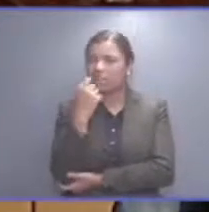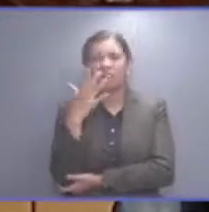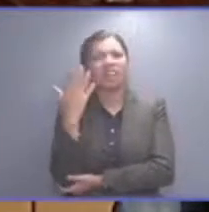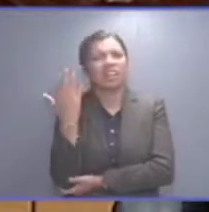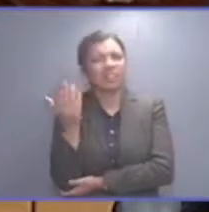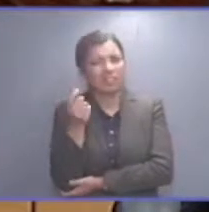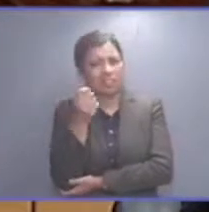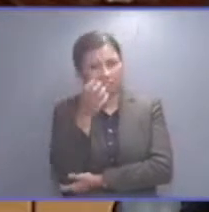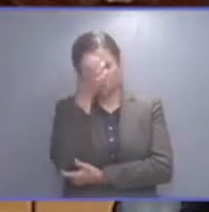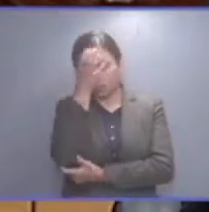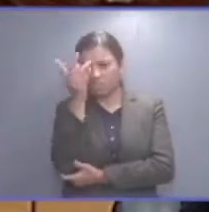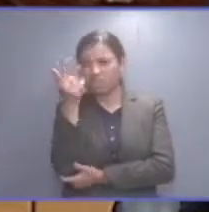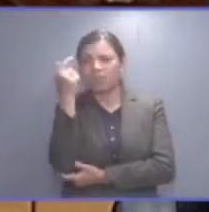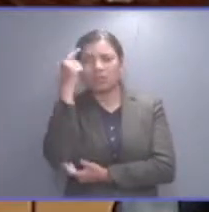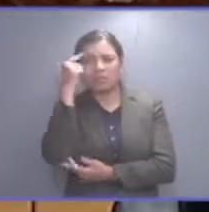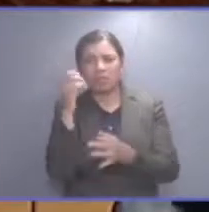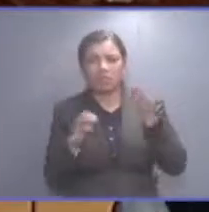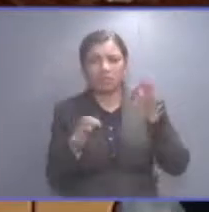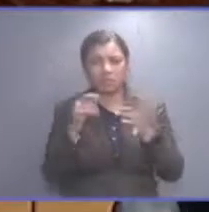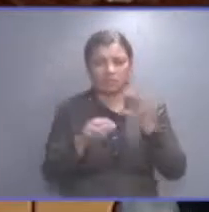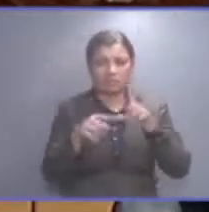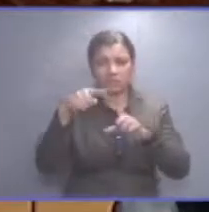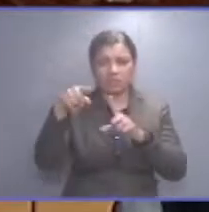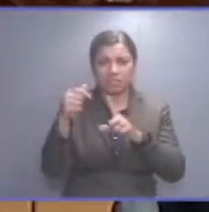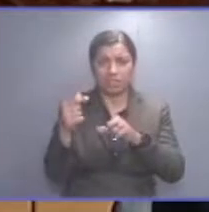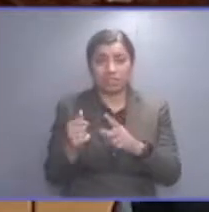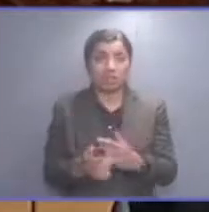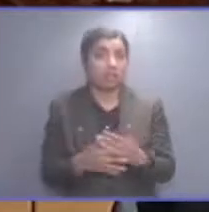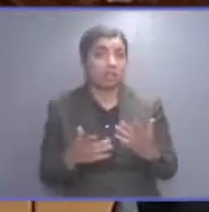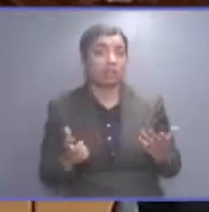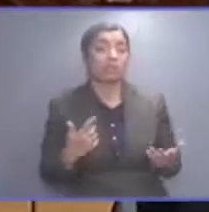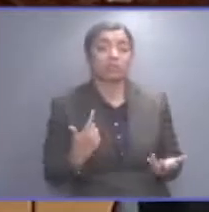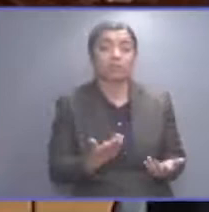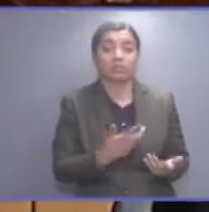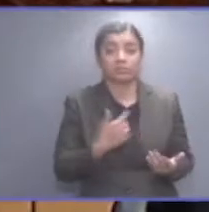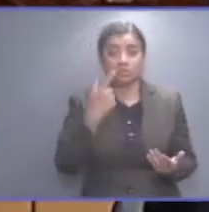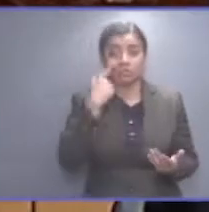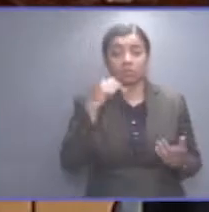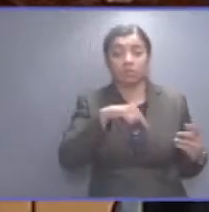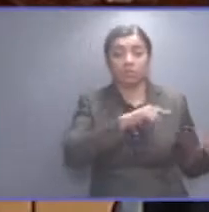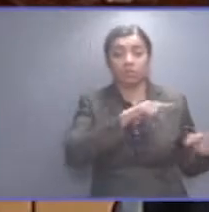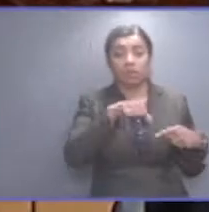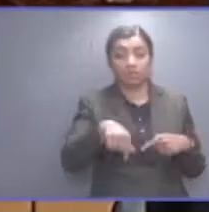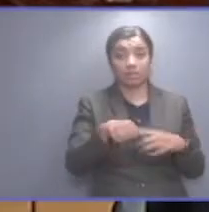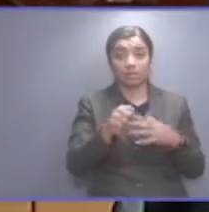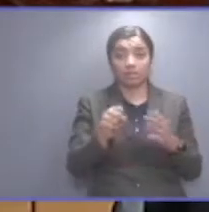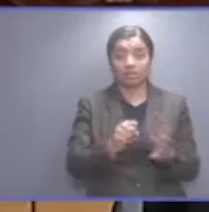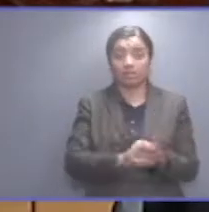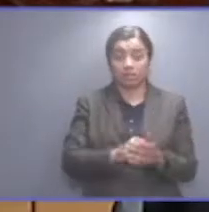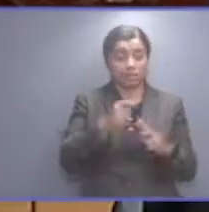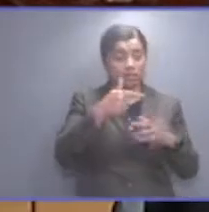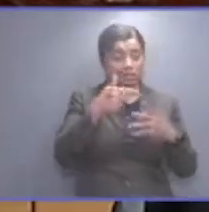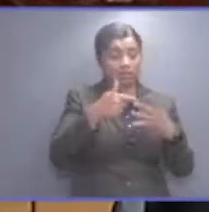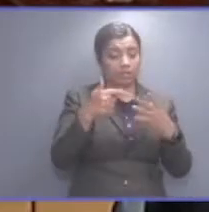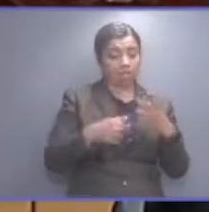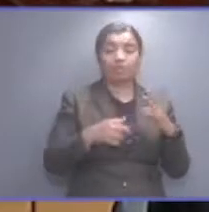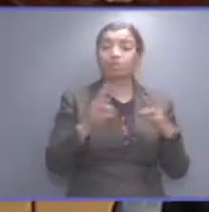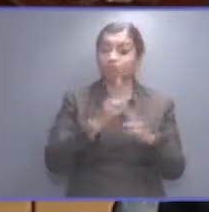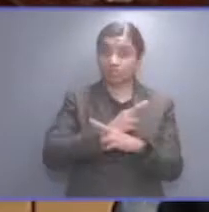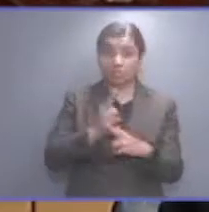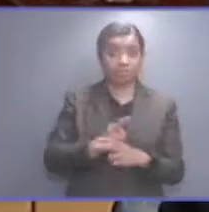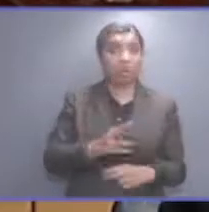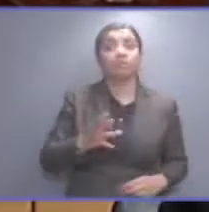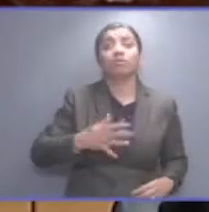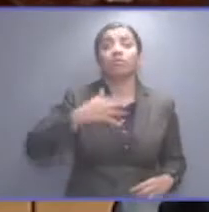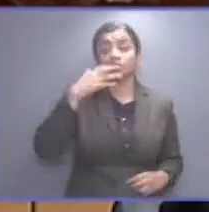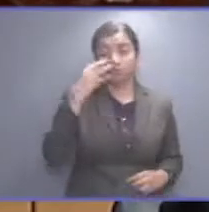de concepto él se refiere cuando nosotros estamos trayendo a este pleno un pliego de reformas que realmente va